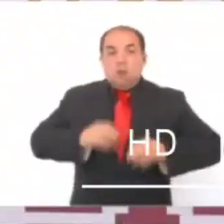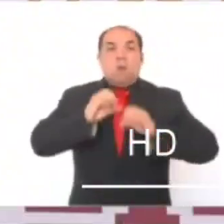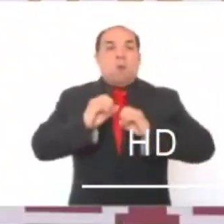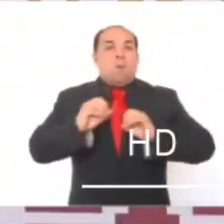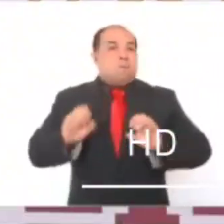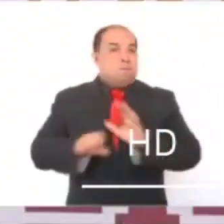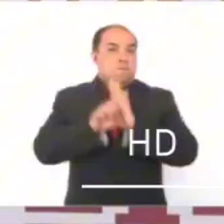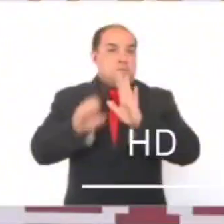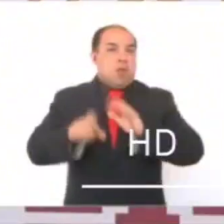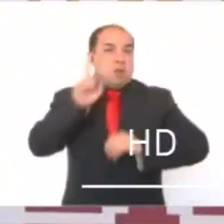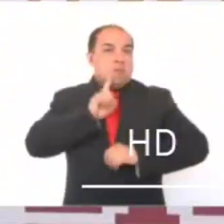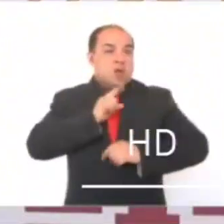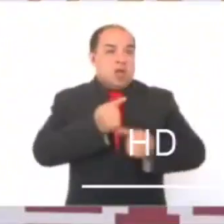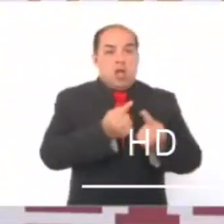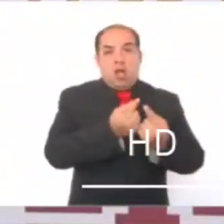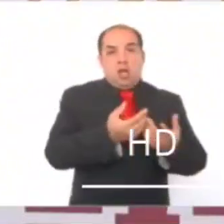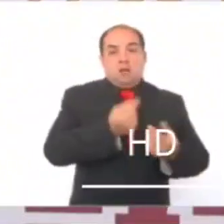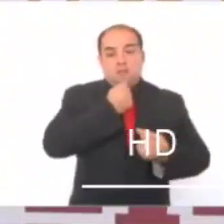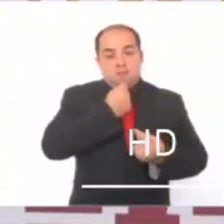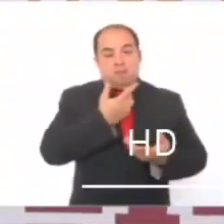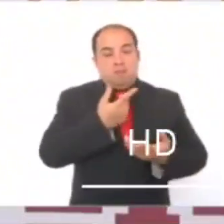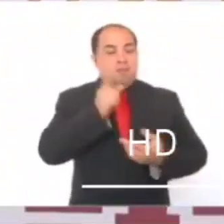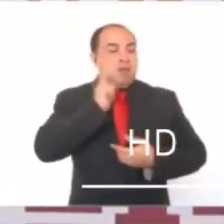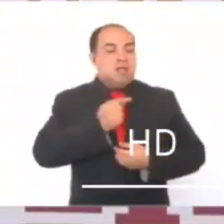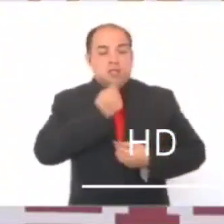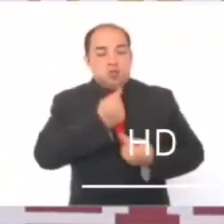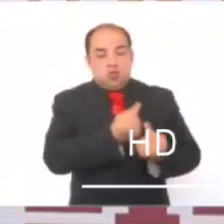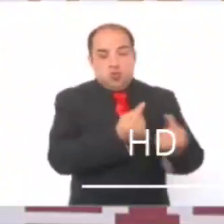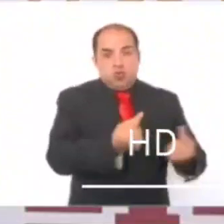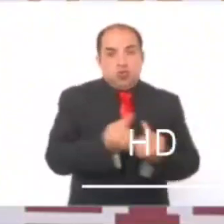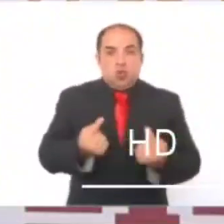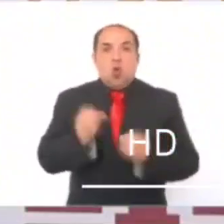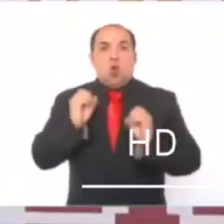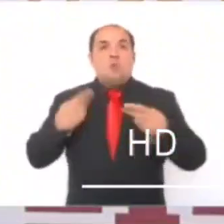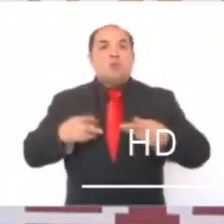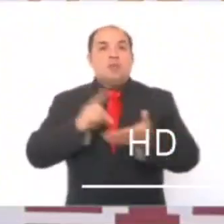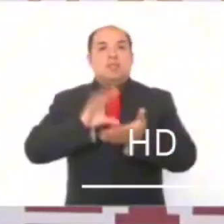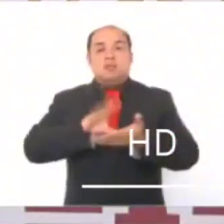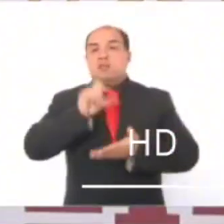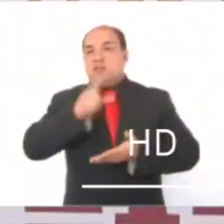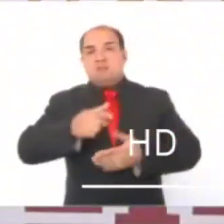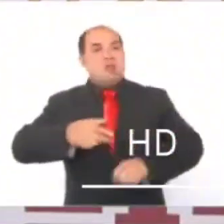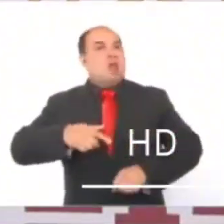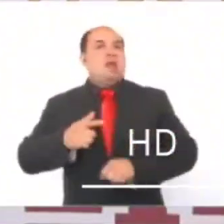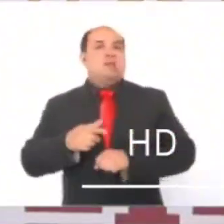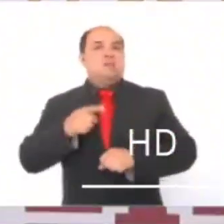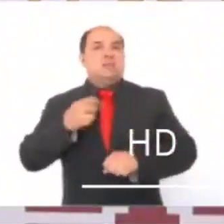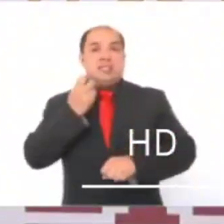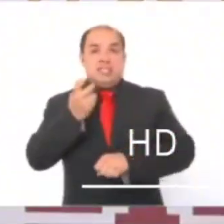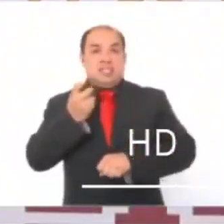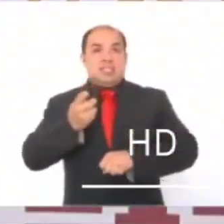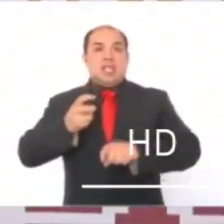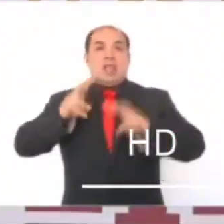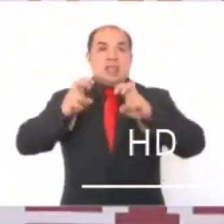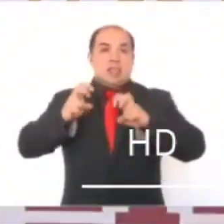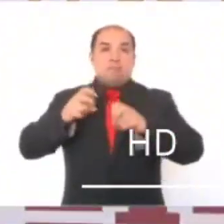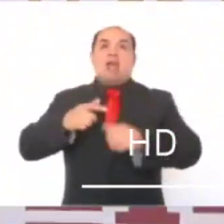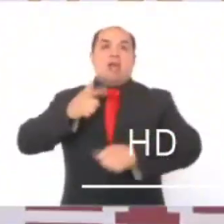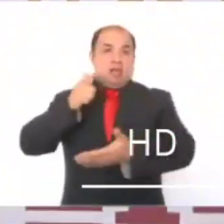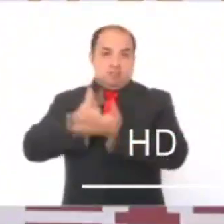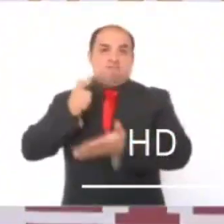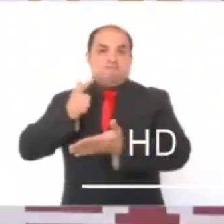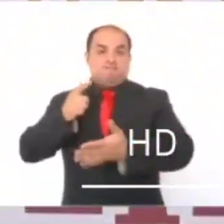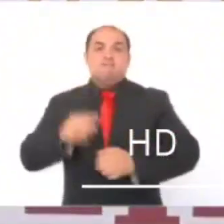las víctimas sean niños, niñas o personas con discapacidad, también es un agravante. Este tipo de ataques,